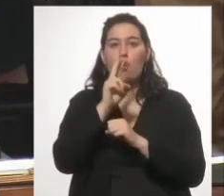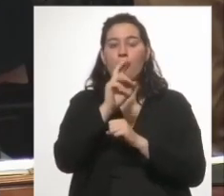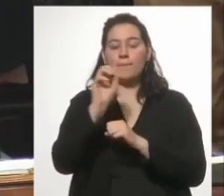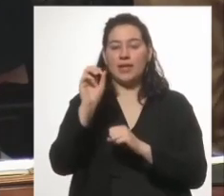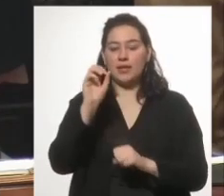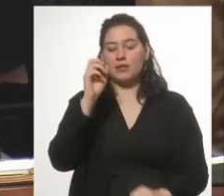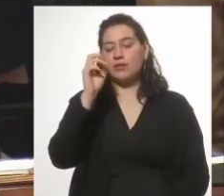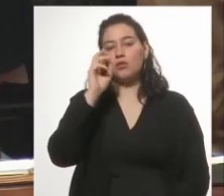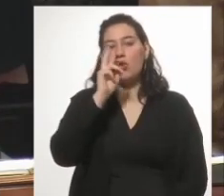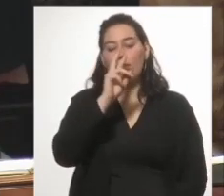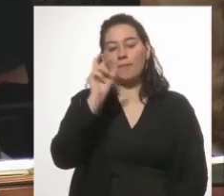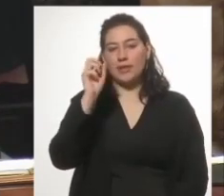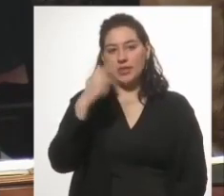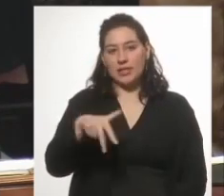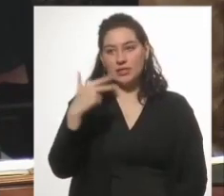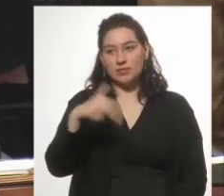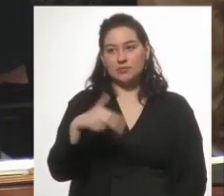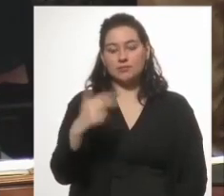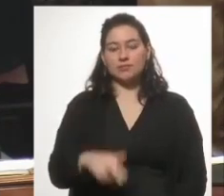2013.